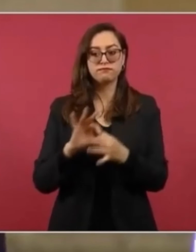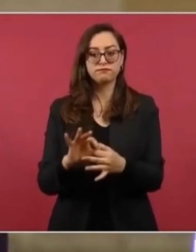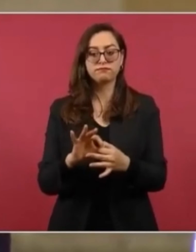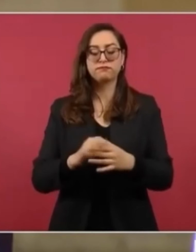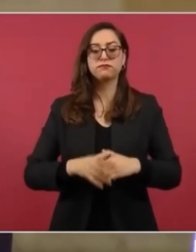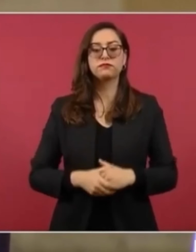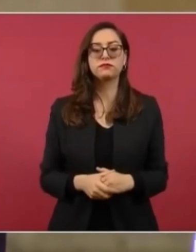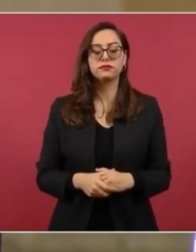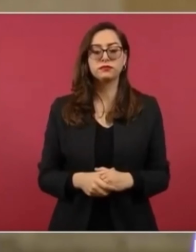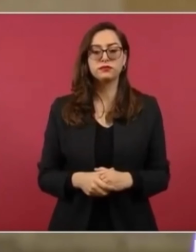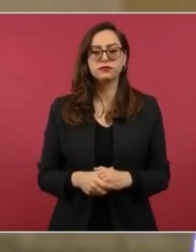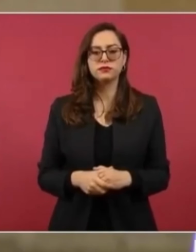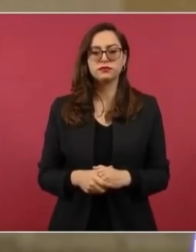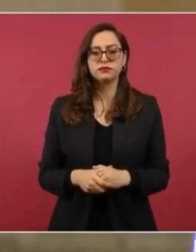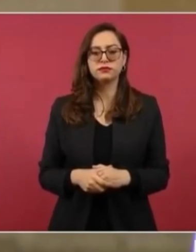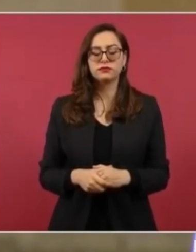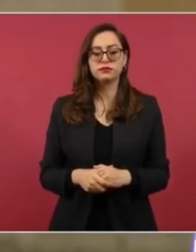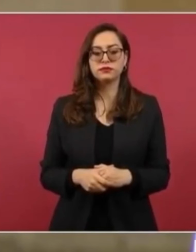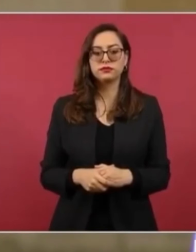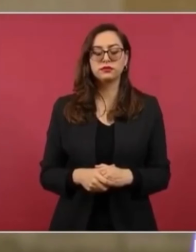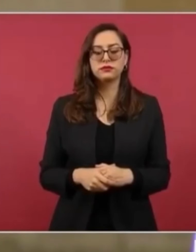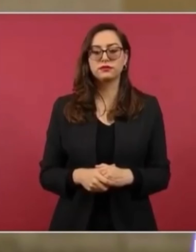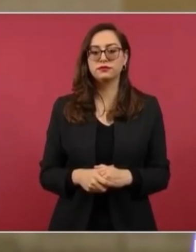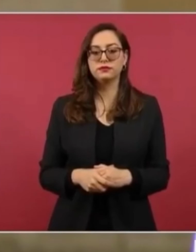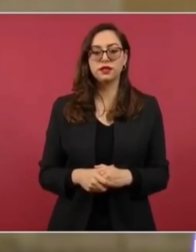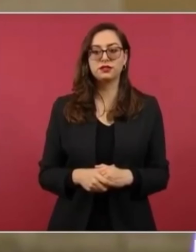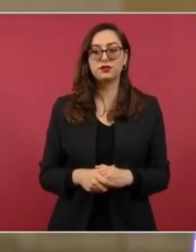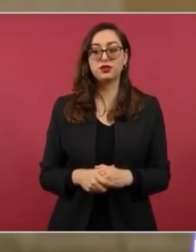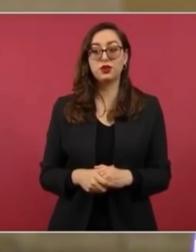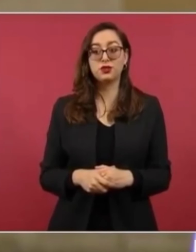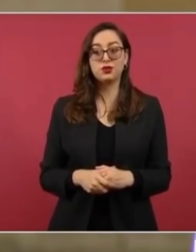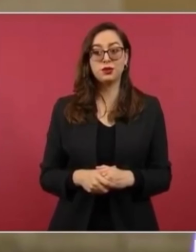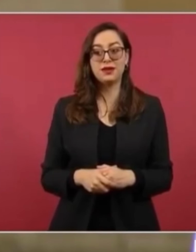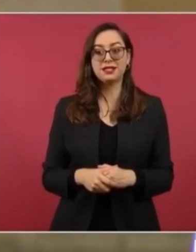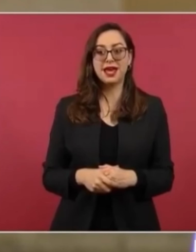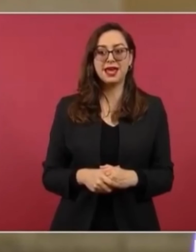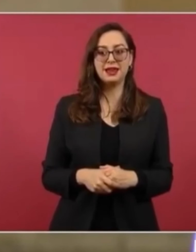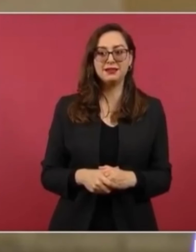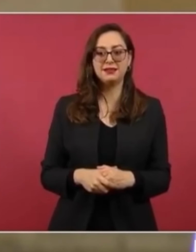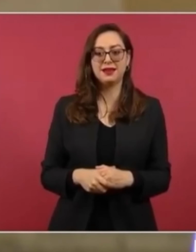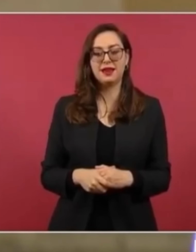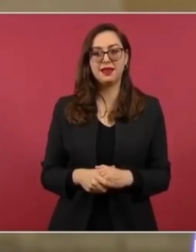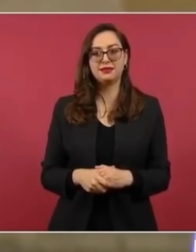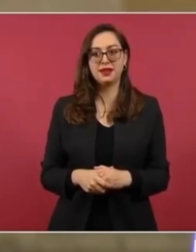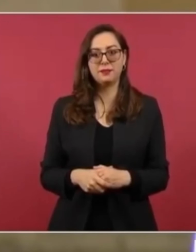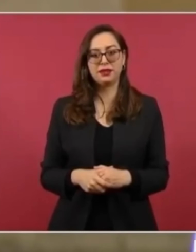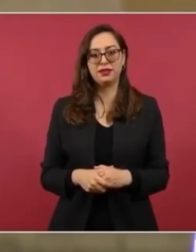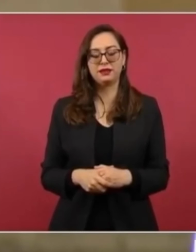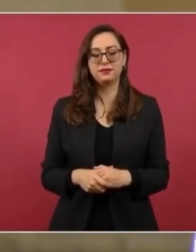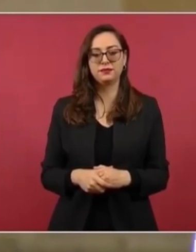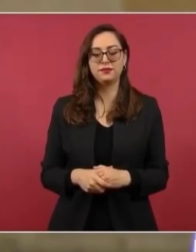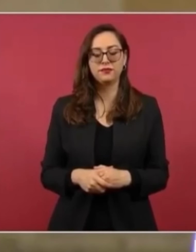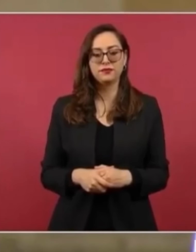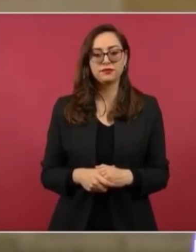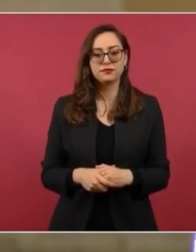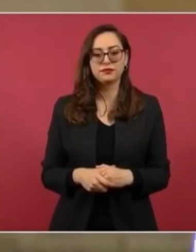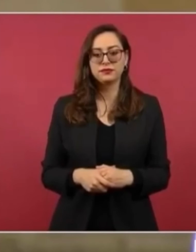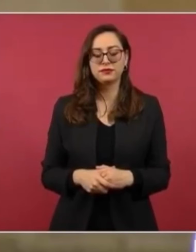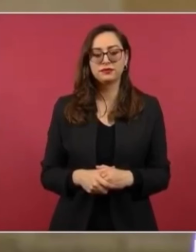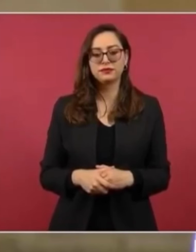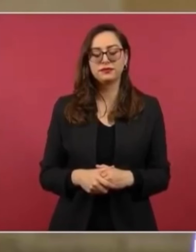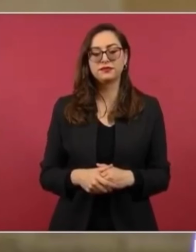NAFTA. Este acuerdo hizo crecer nuestras economías, creó millones de buenos empleos